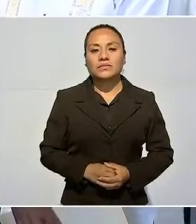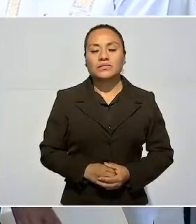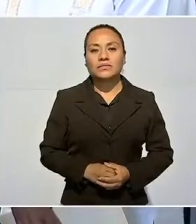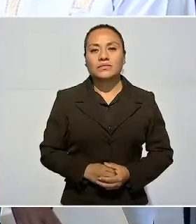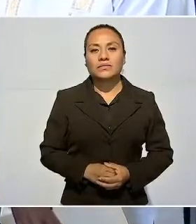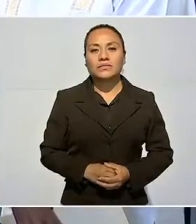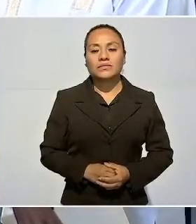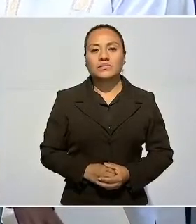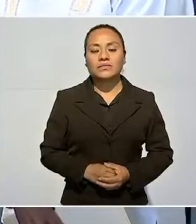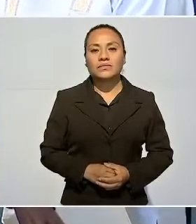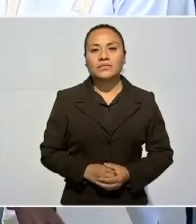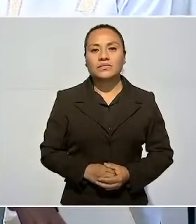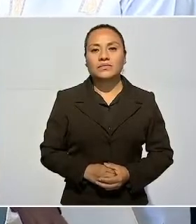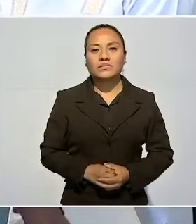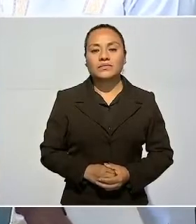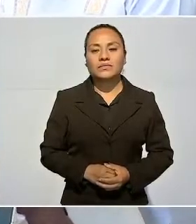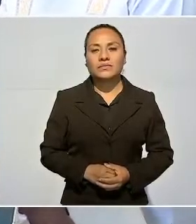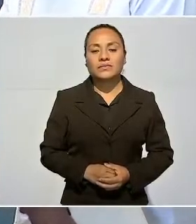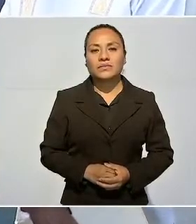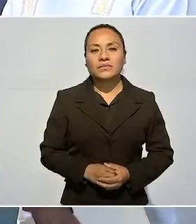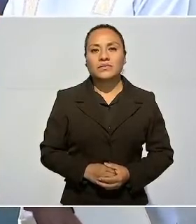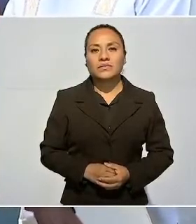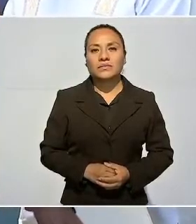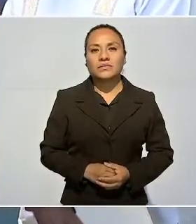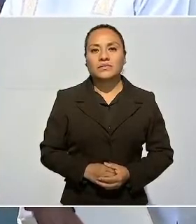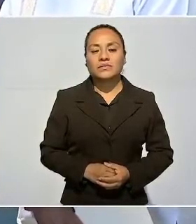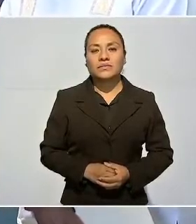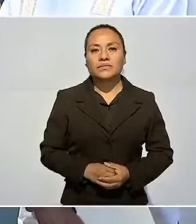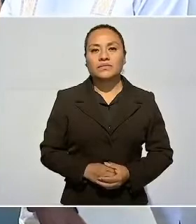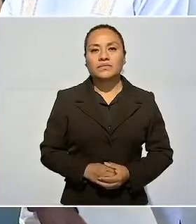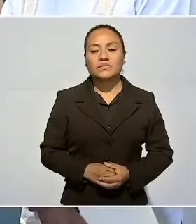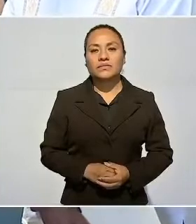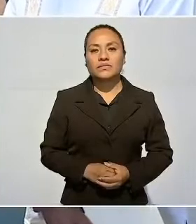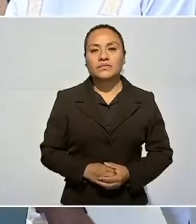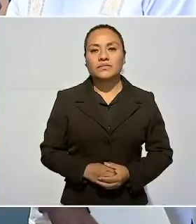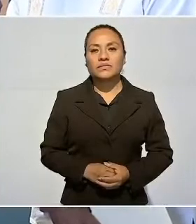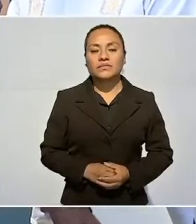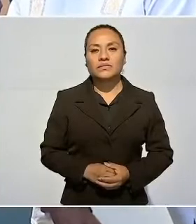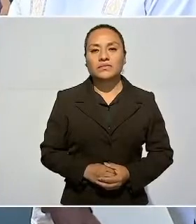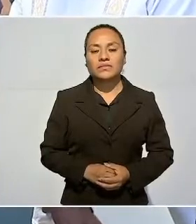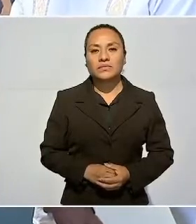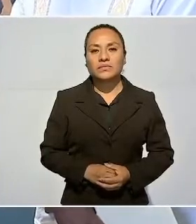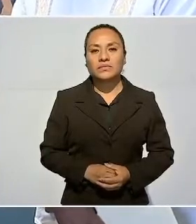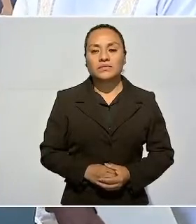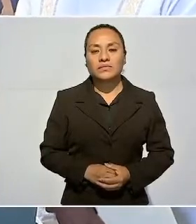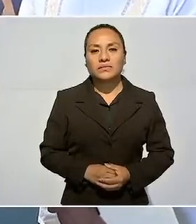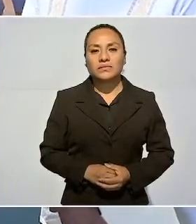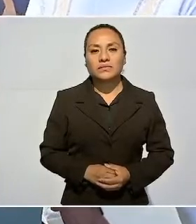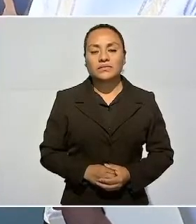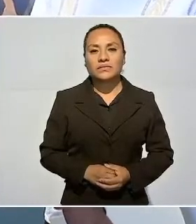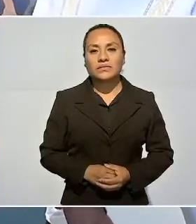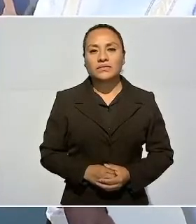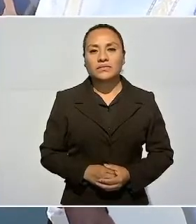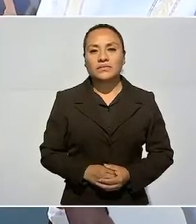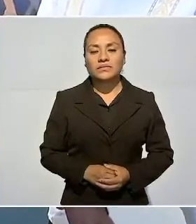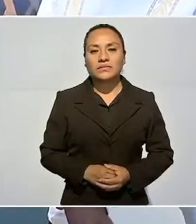Conducta lo podemos hacer de manera más atenta en la intervención para con bastantes niveles en ese sentido para poder solucionar.